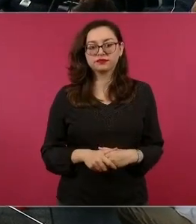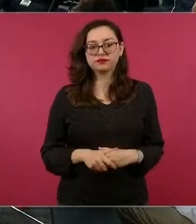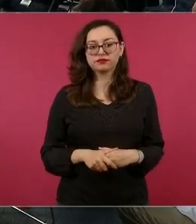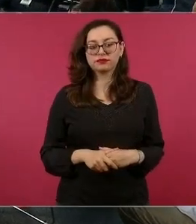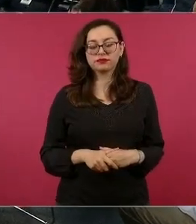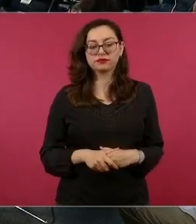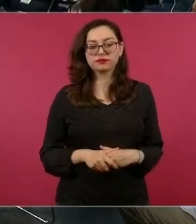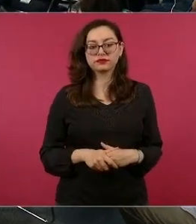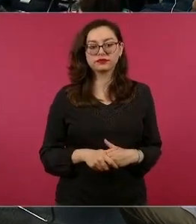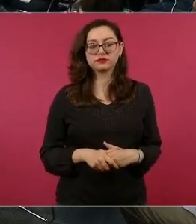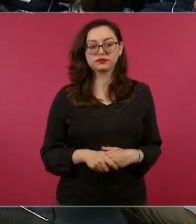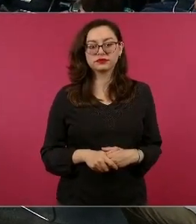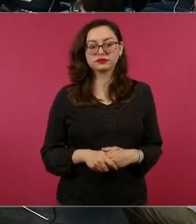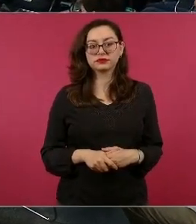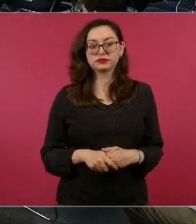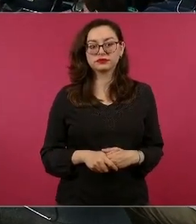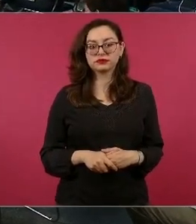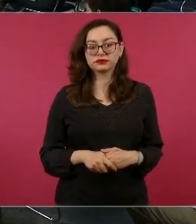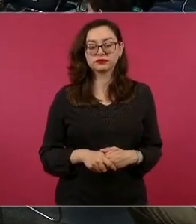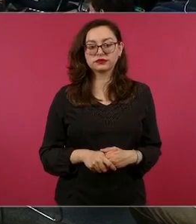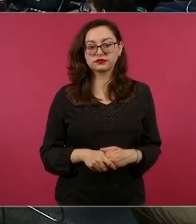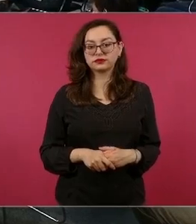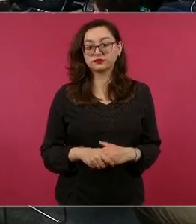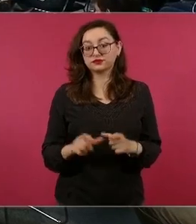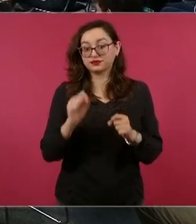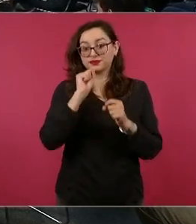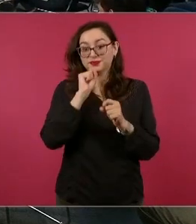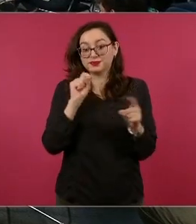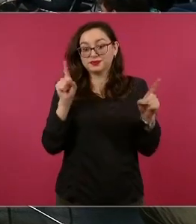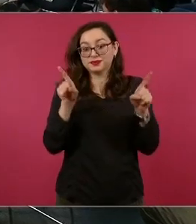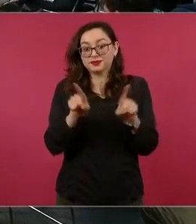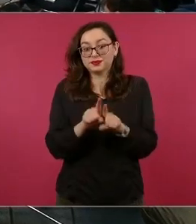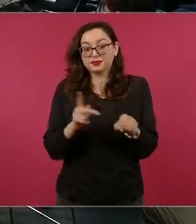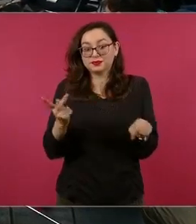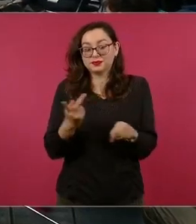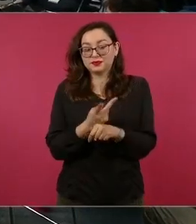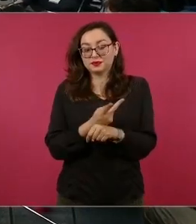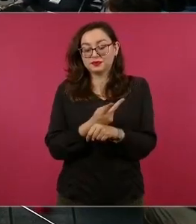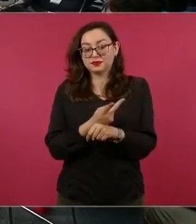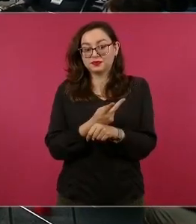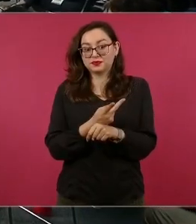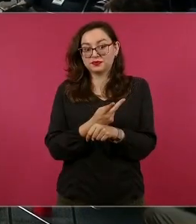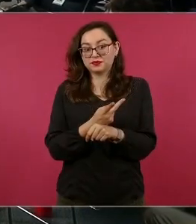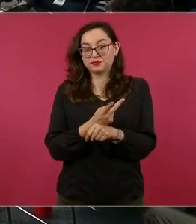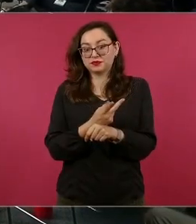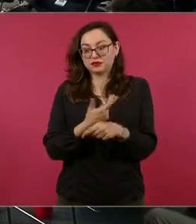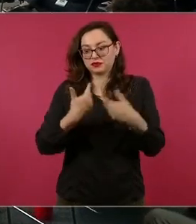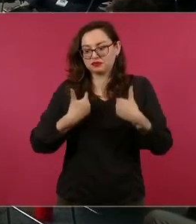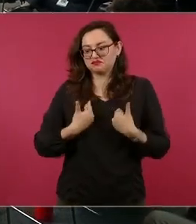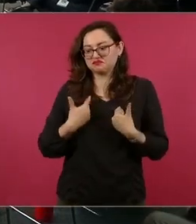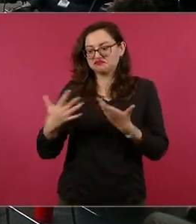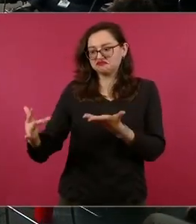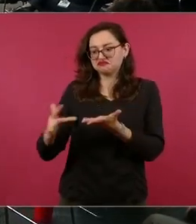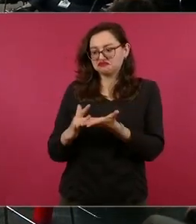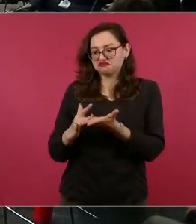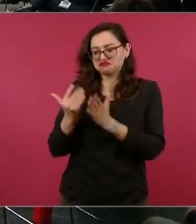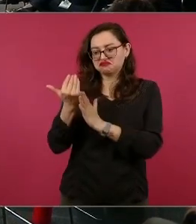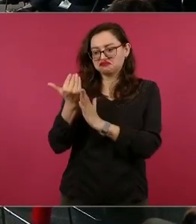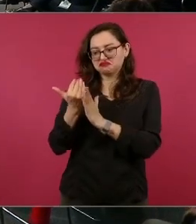Bueno, y subió porque la candidata a la presidencia,